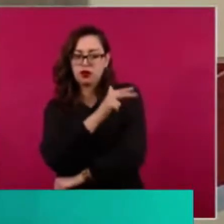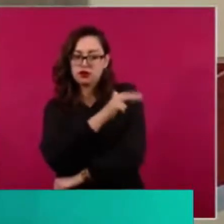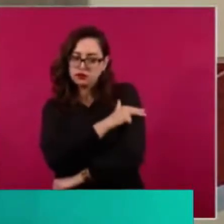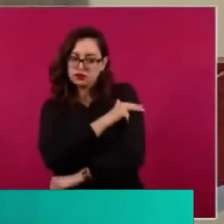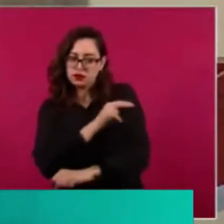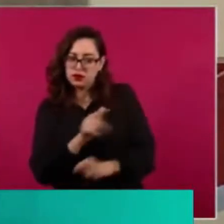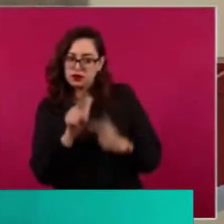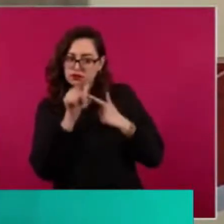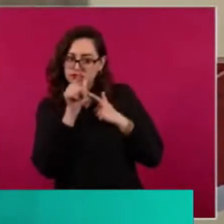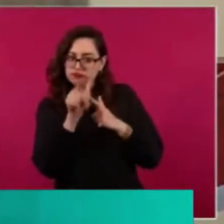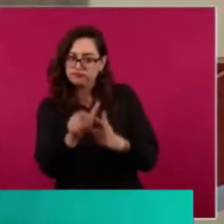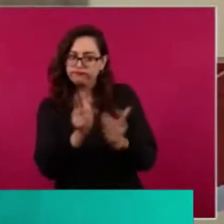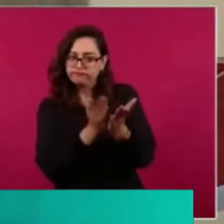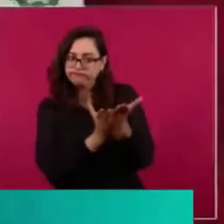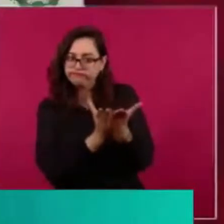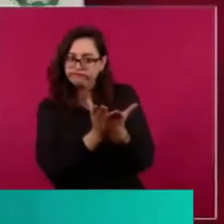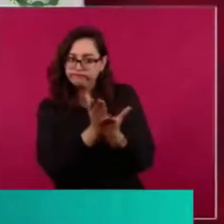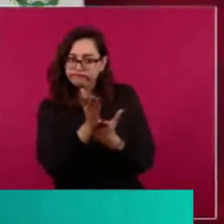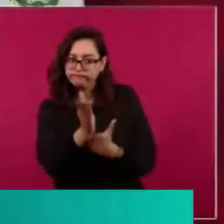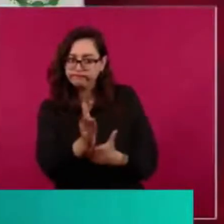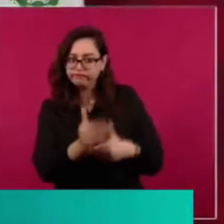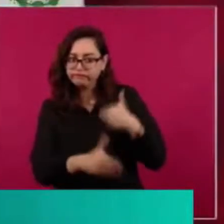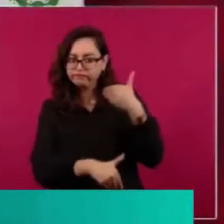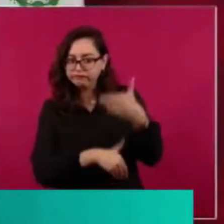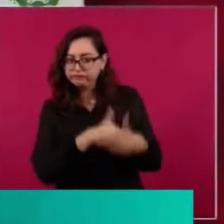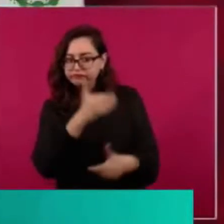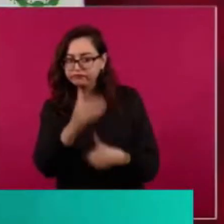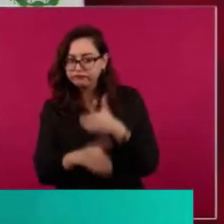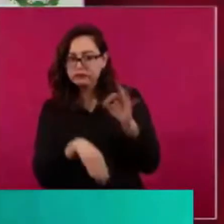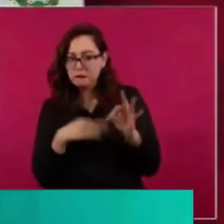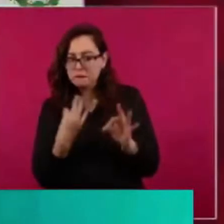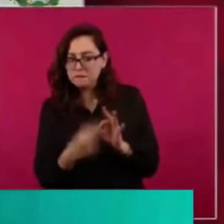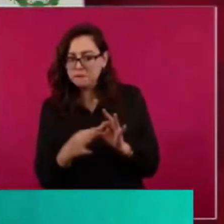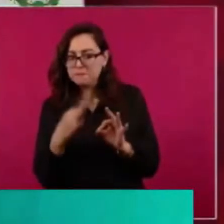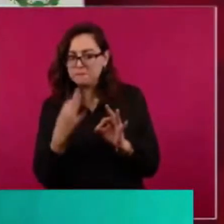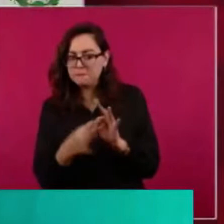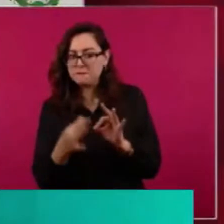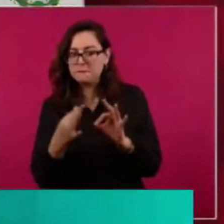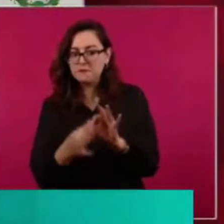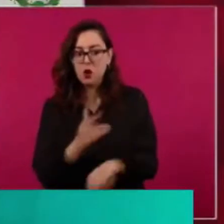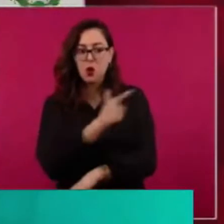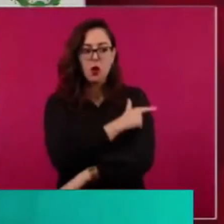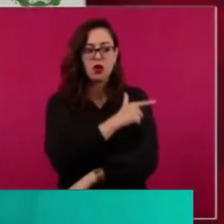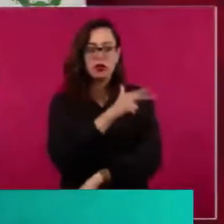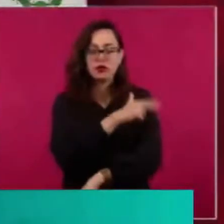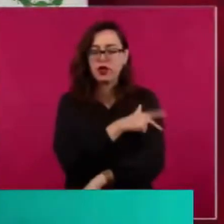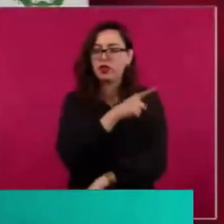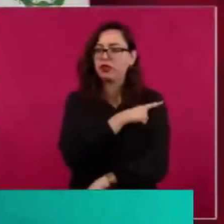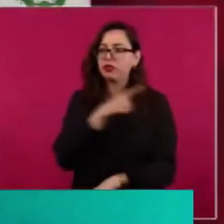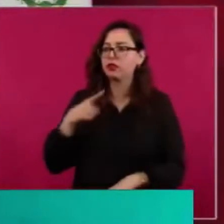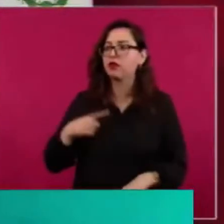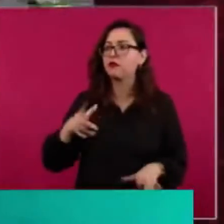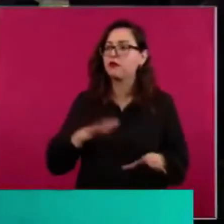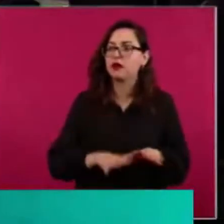de seguridad pública del país, la Guardia Nacional. ¿Cómo está